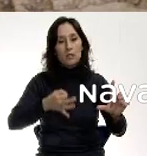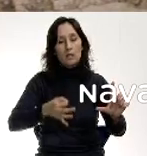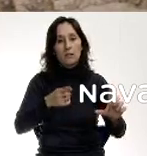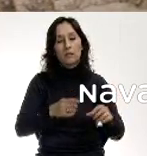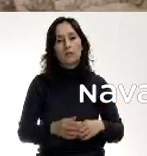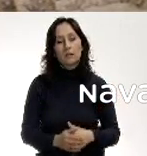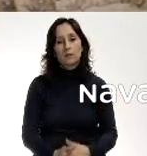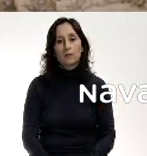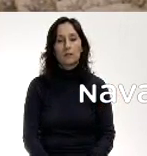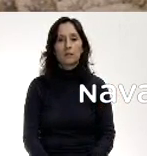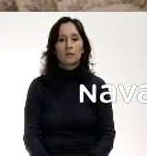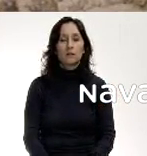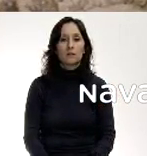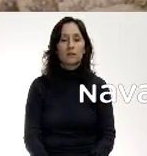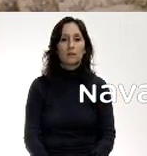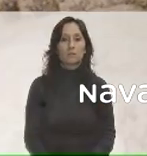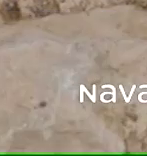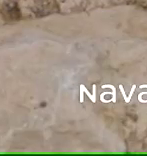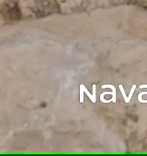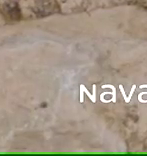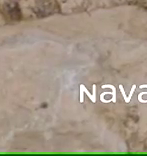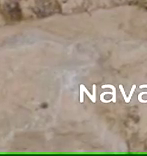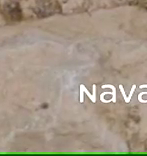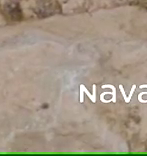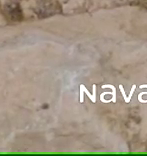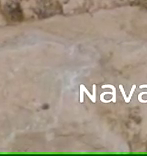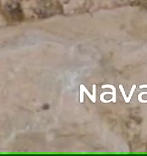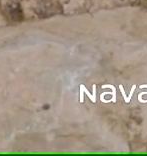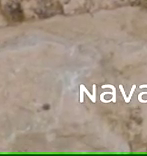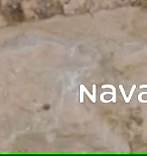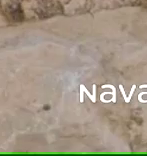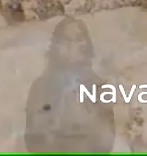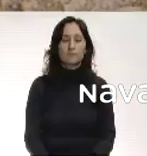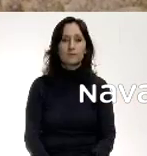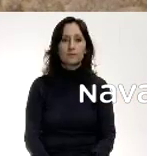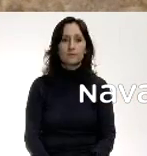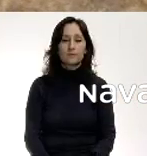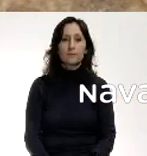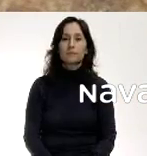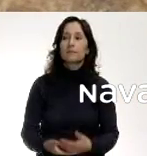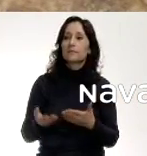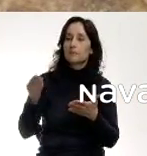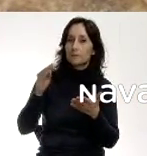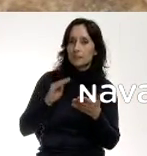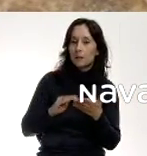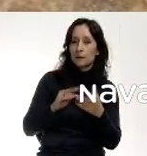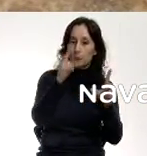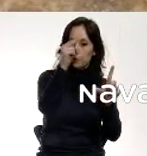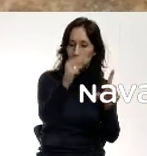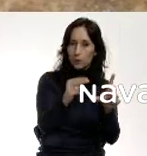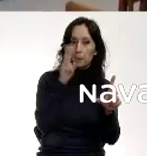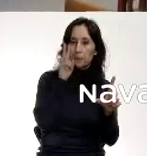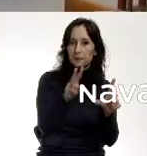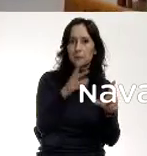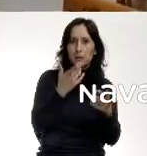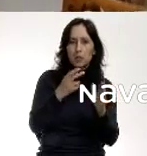Y además, después de encontrar también las pinturas,